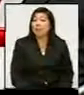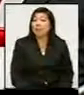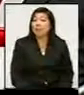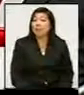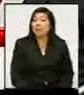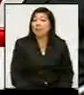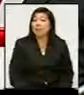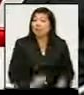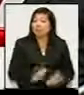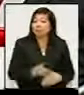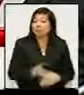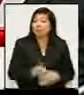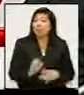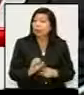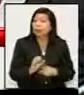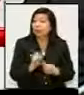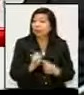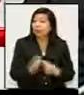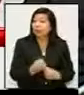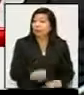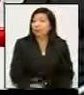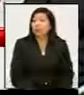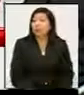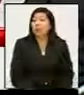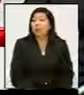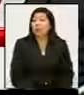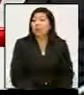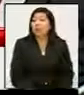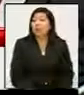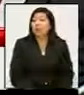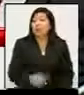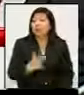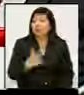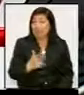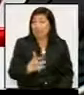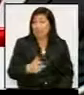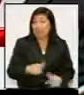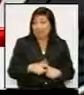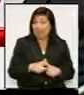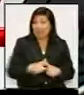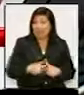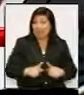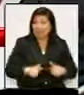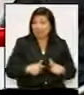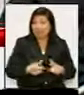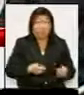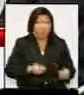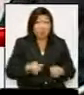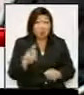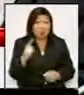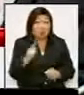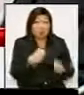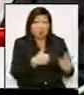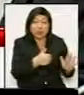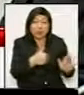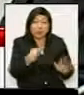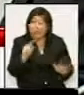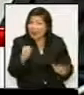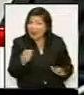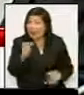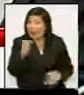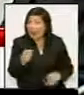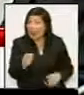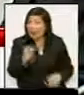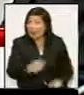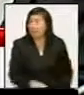el transporte social, al que se le llama el tren local, ¿no?, moviliza 1,600,000 personas, estamos